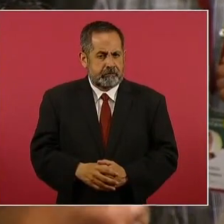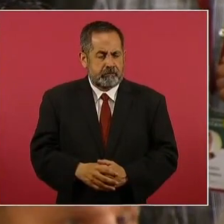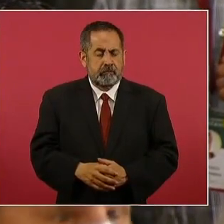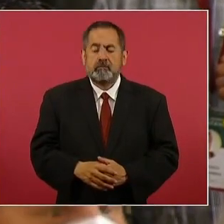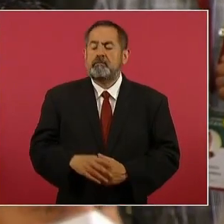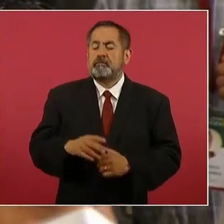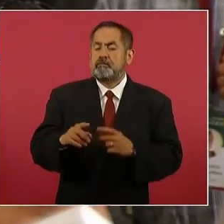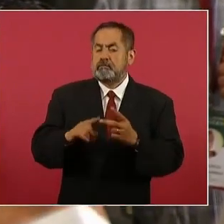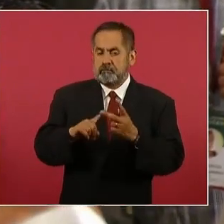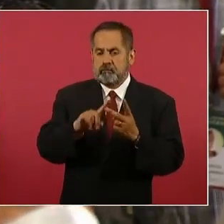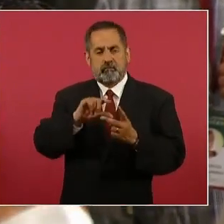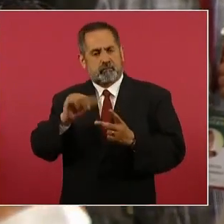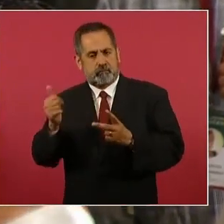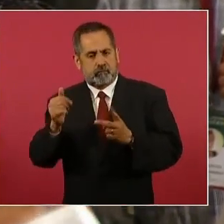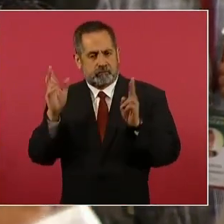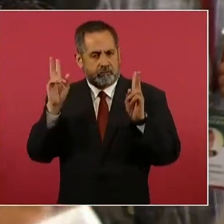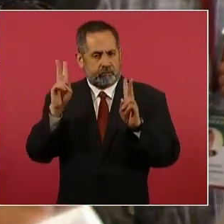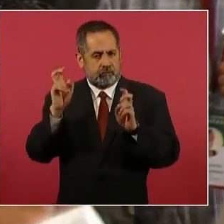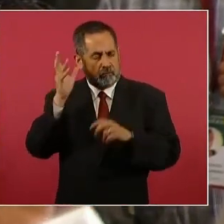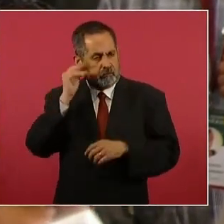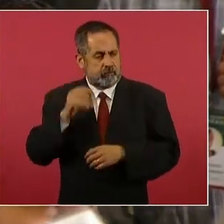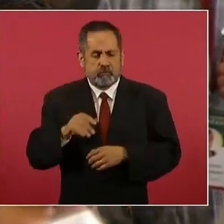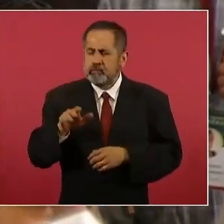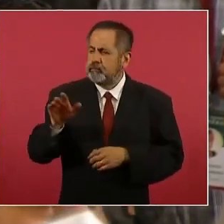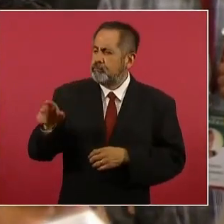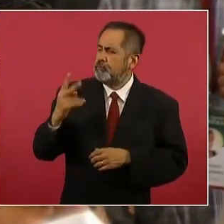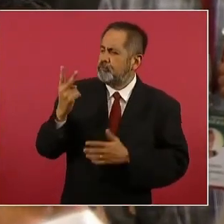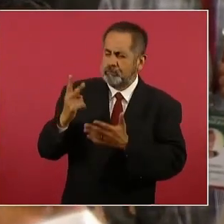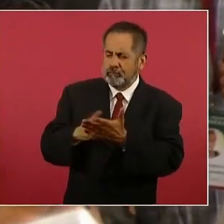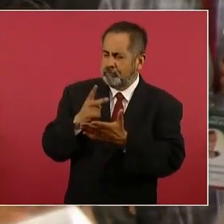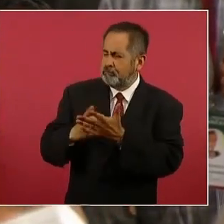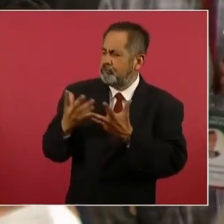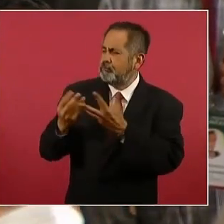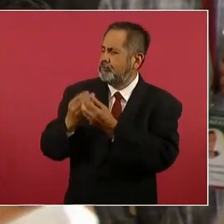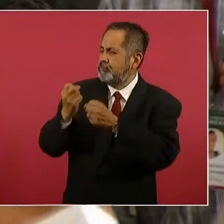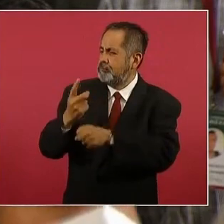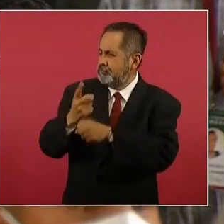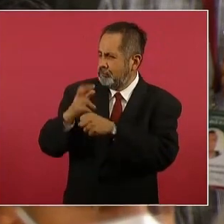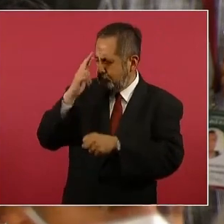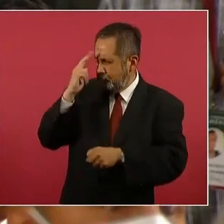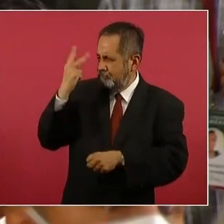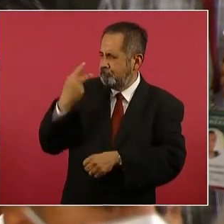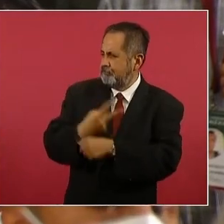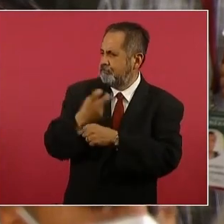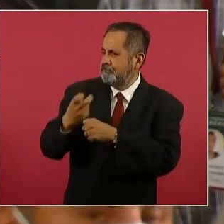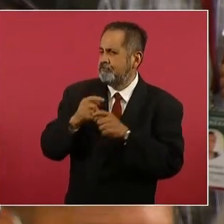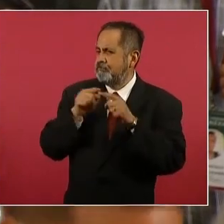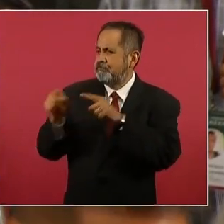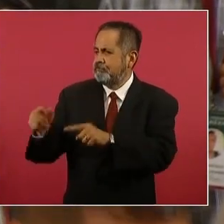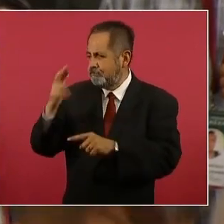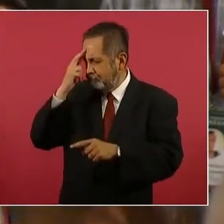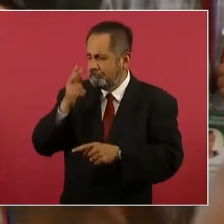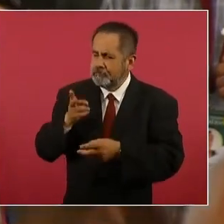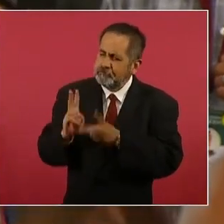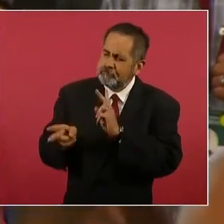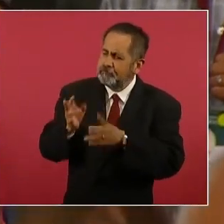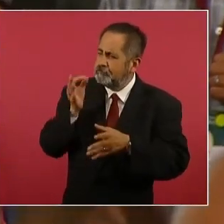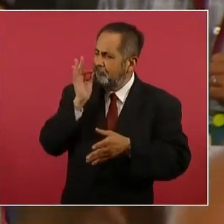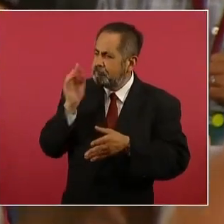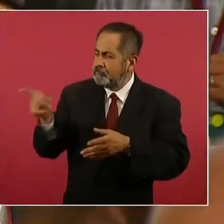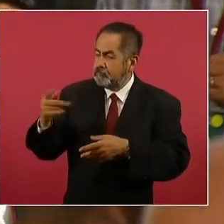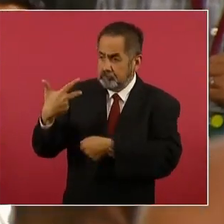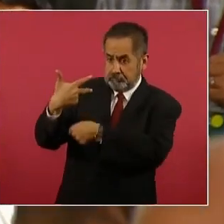menos un par de veces contigo en la AFI y un par de veces en Seguridad Pública. Me invitaste a platicar, una vez hacíamos unos documentos, a tomar café. ¿Me